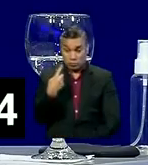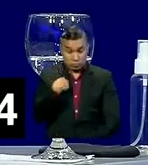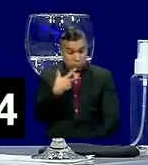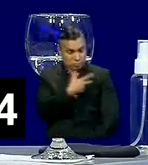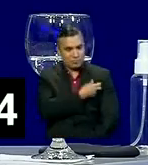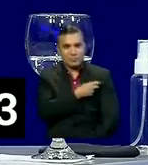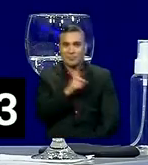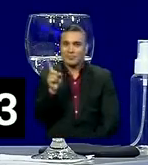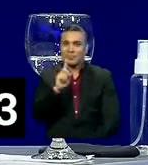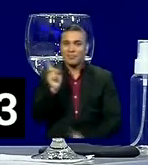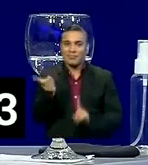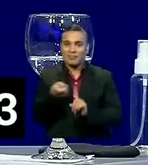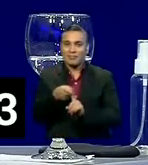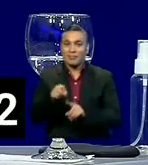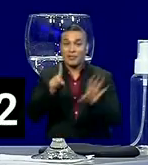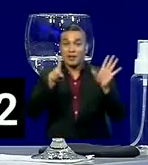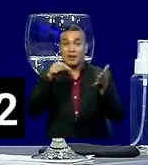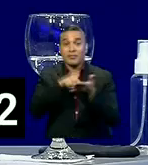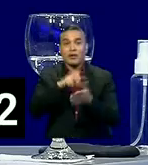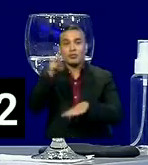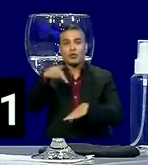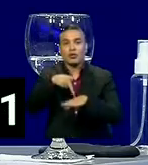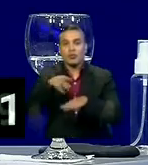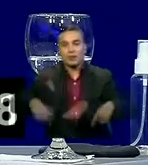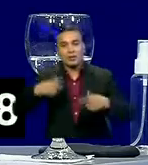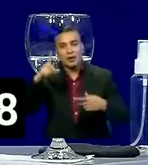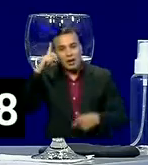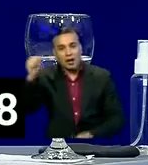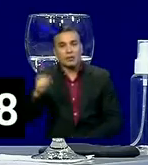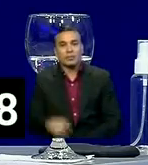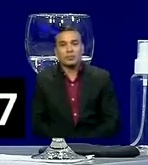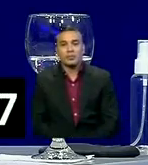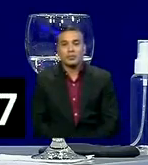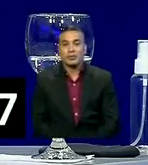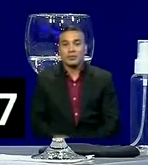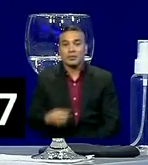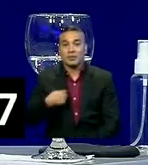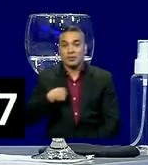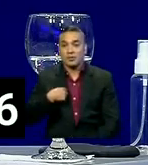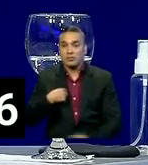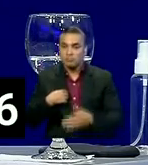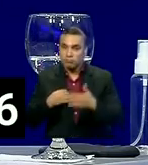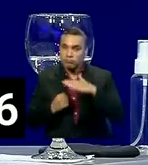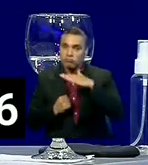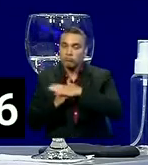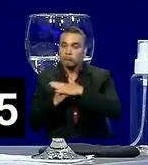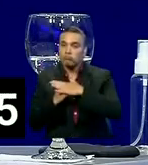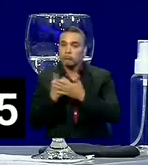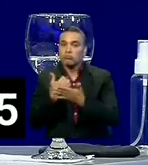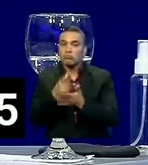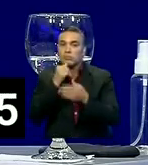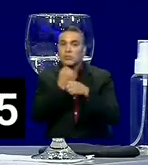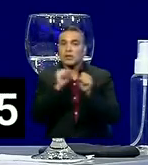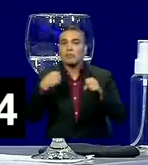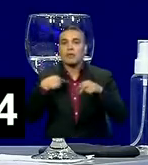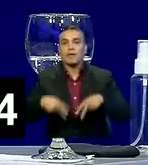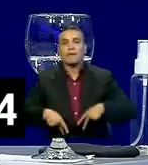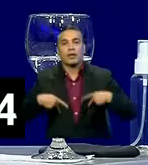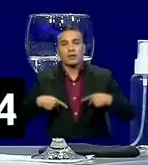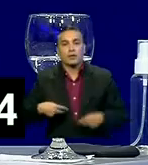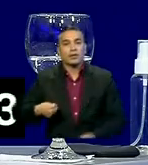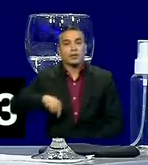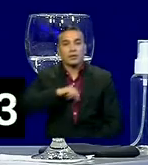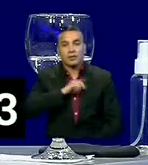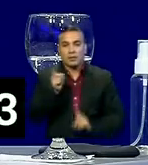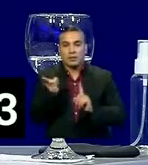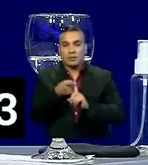que reincorporar a 6.000 profesionales de la salud. Tenemos que dotar de estabilidad a quienes nos salvaron la vida. Vamos a anticiparnos